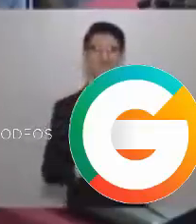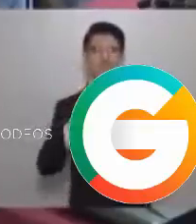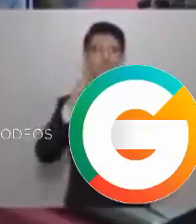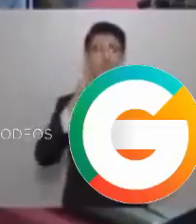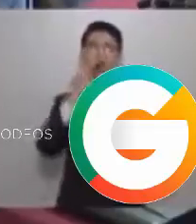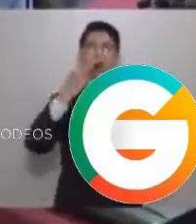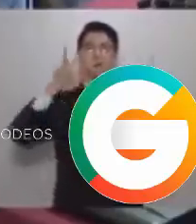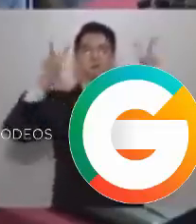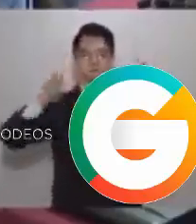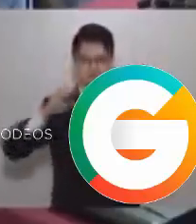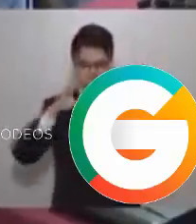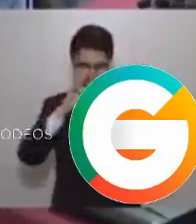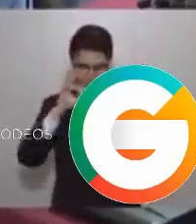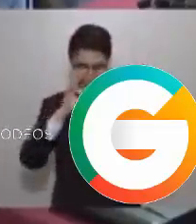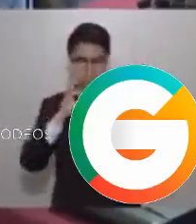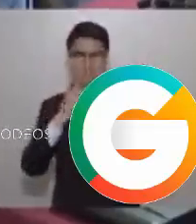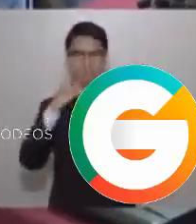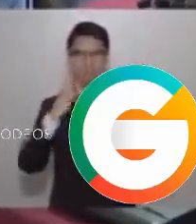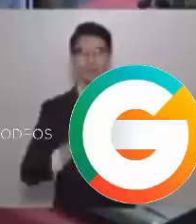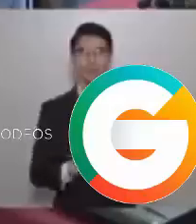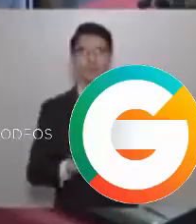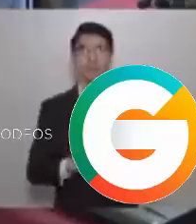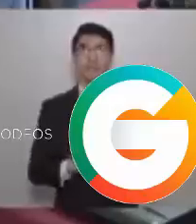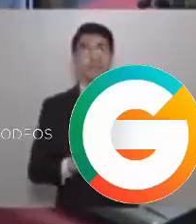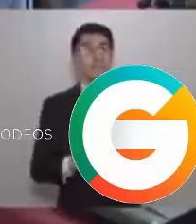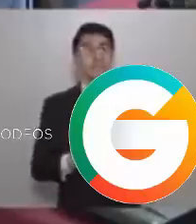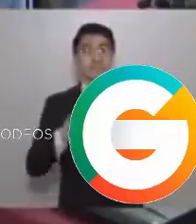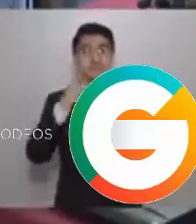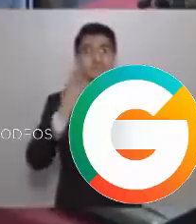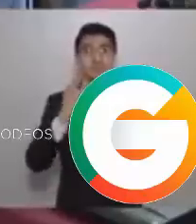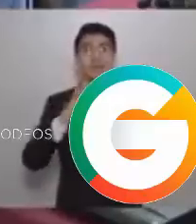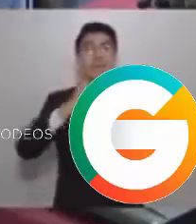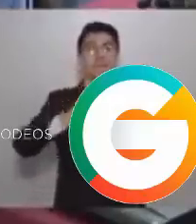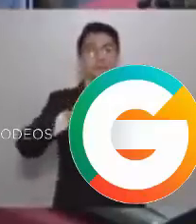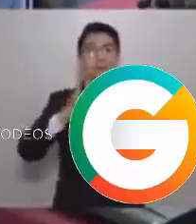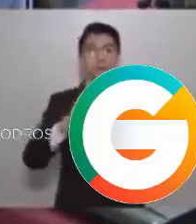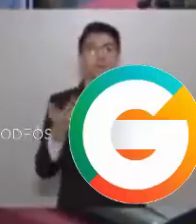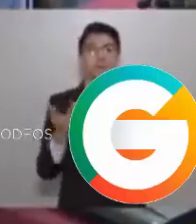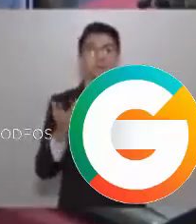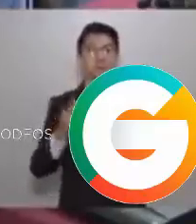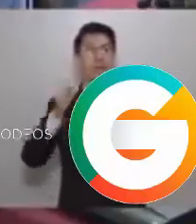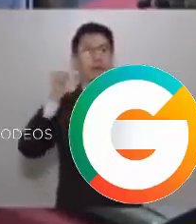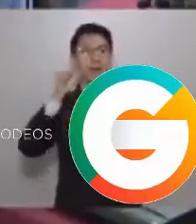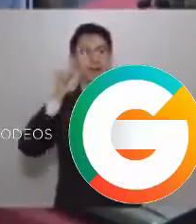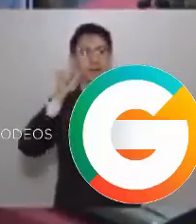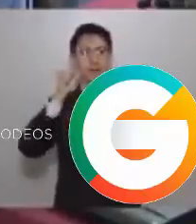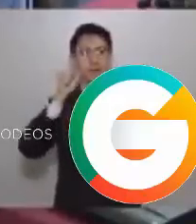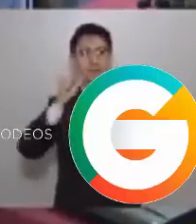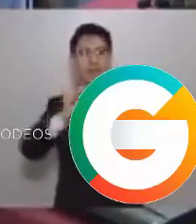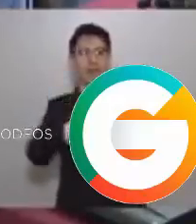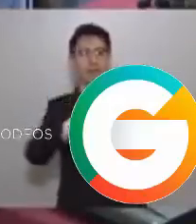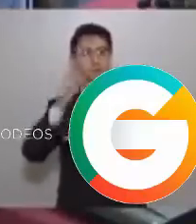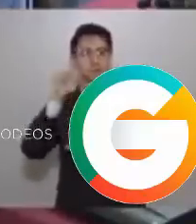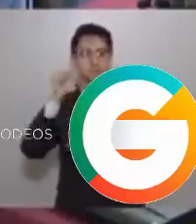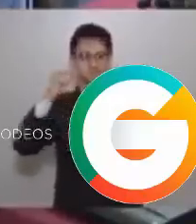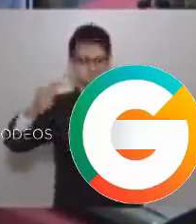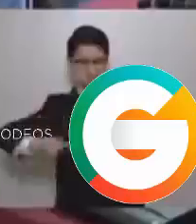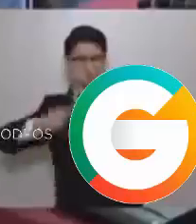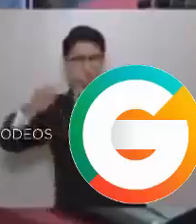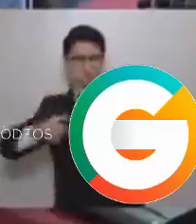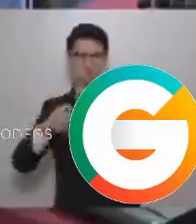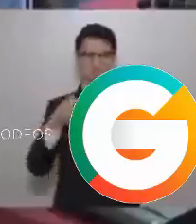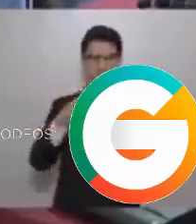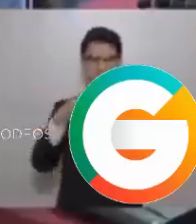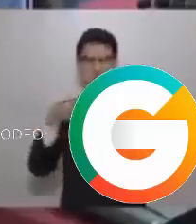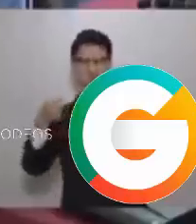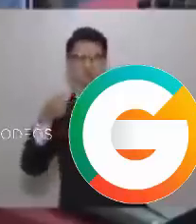El tema del deporte como tal, la satanización que pudiera venir a este deporte de los racers empezó a crearse en las redes de manera dramática.